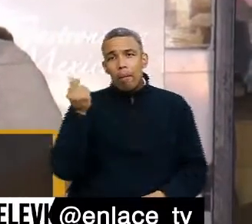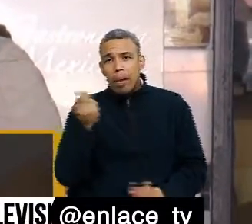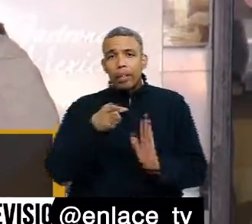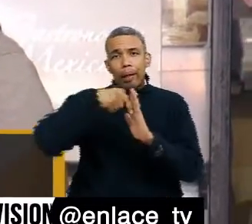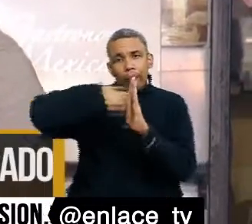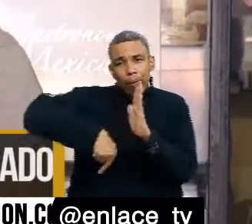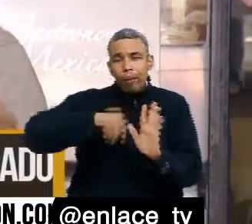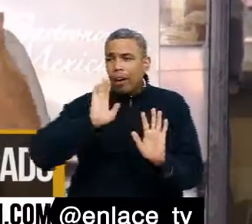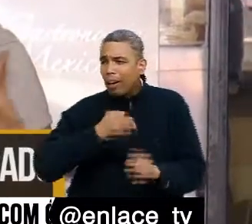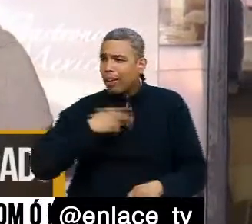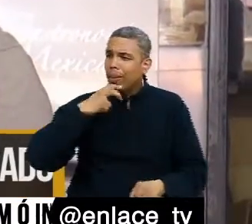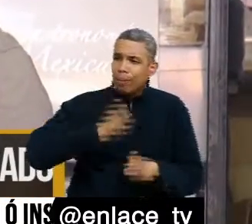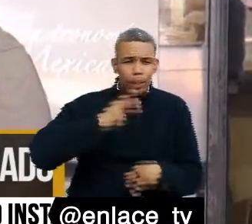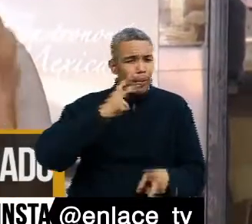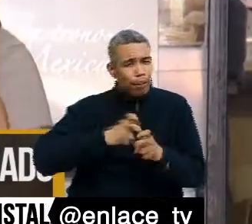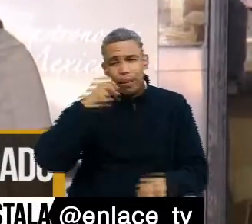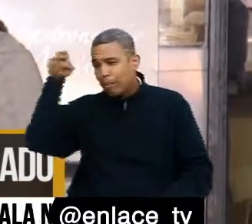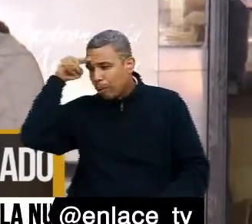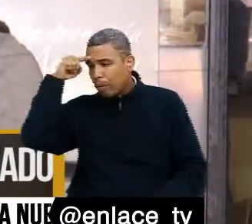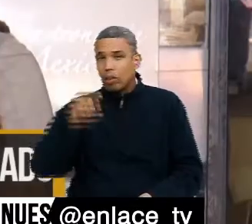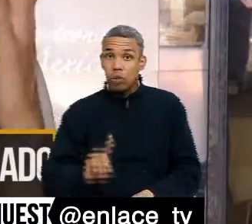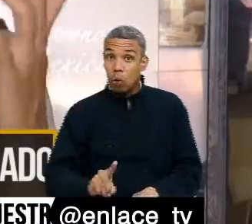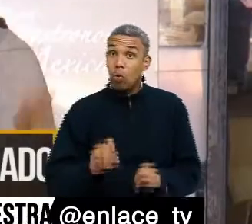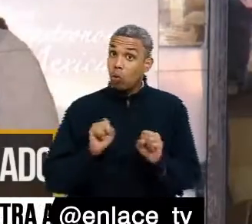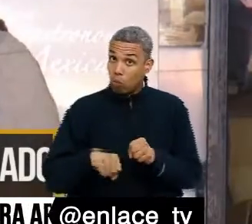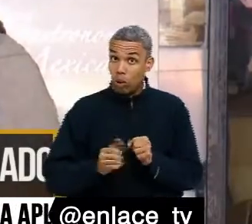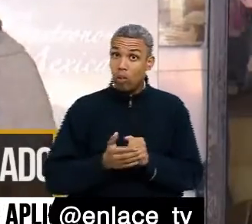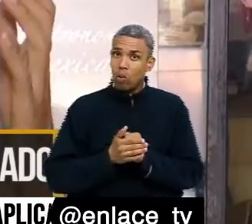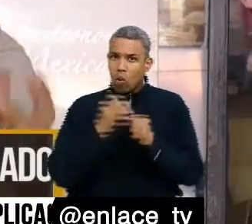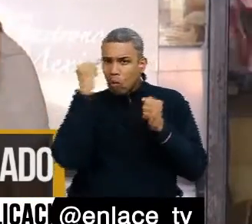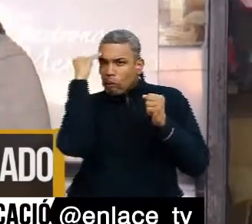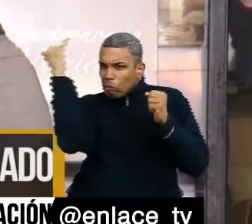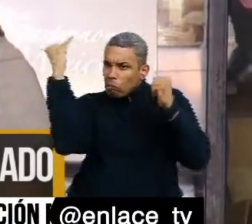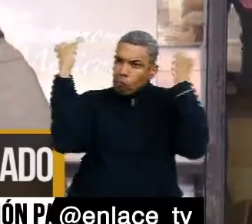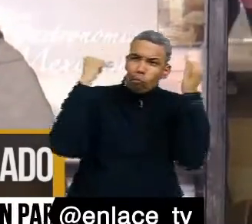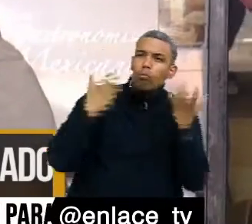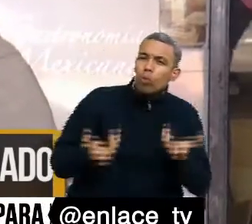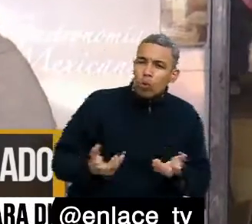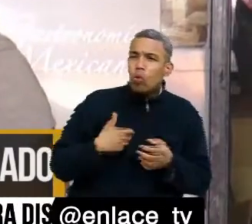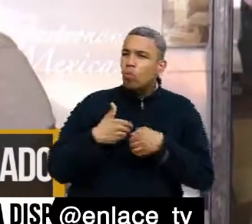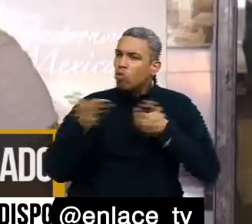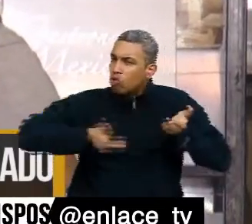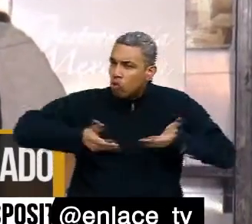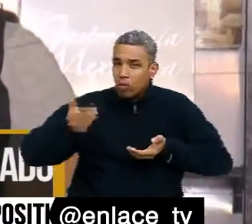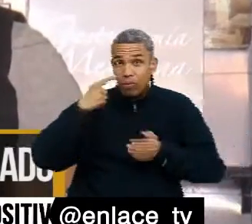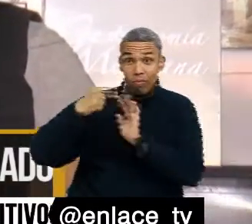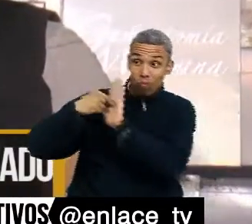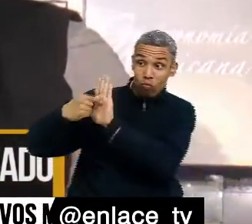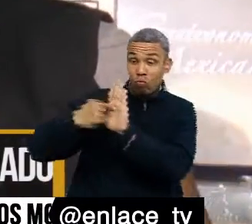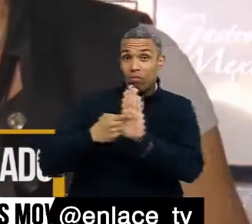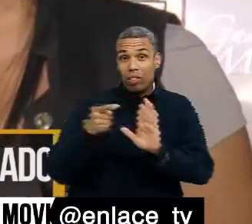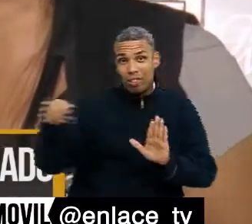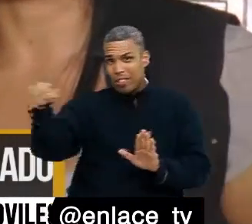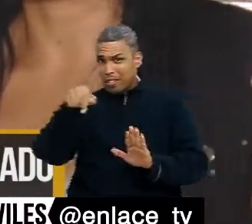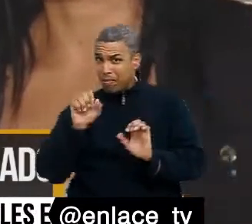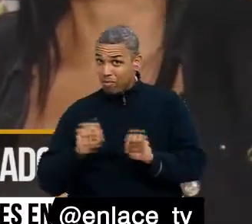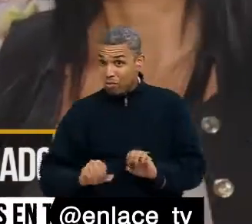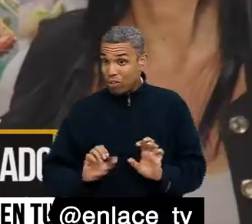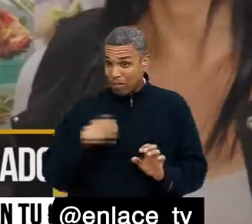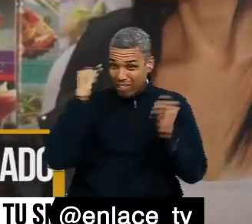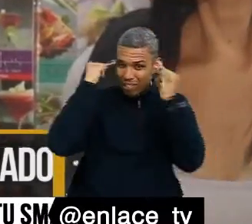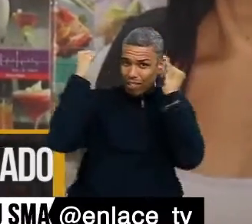está así, no. O sea, tenemos que buscar la forma de llegar a los clientes y llegar con mucho servicio, que es lo más importante. Bueno, Sandra Arciniegas, muchas gracias. Además de que ese